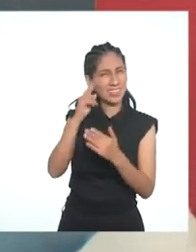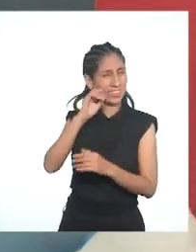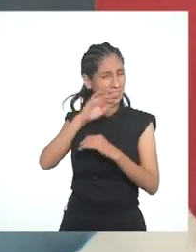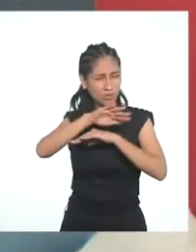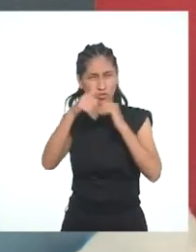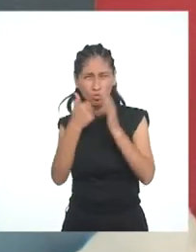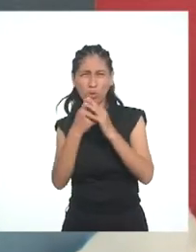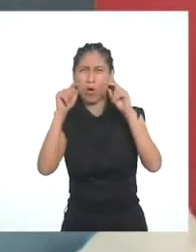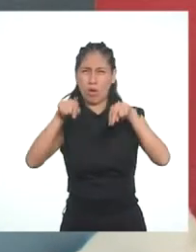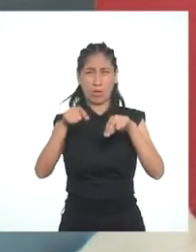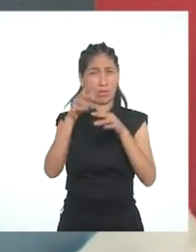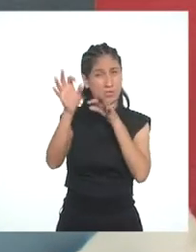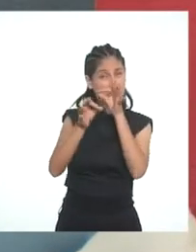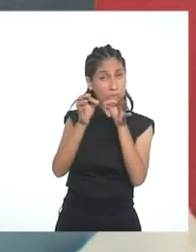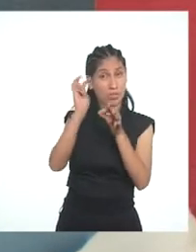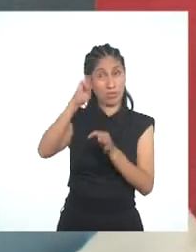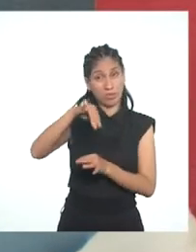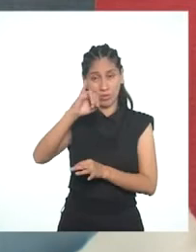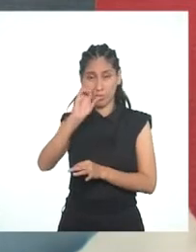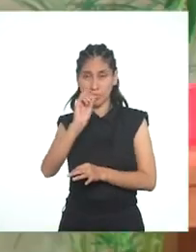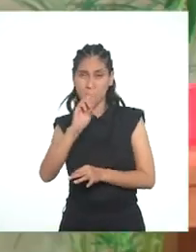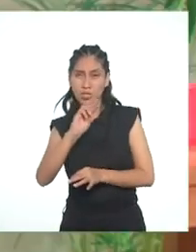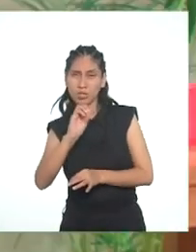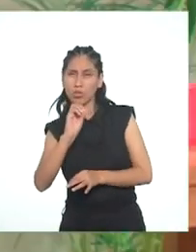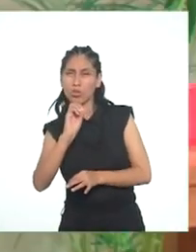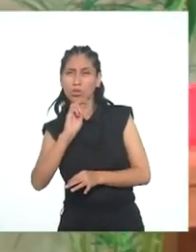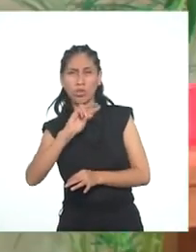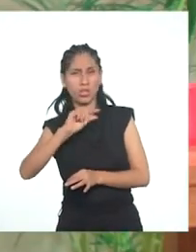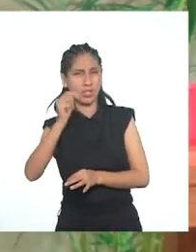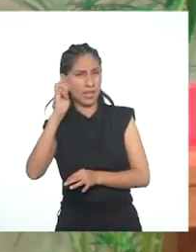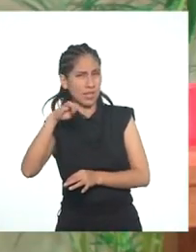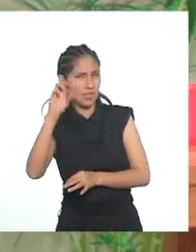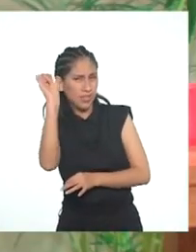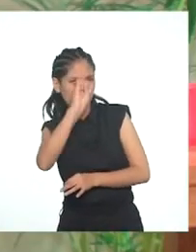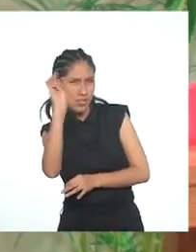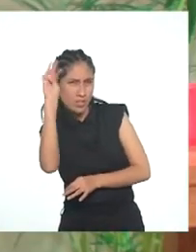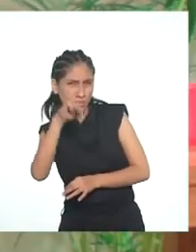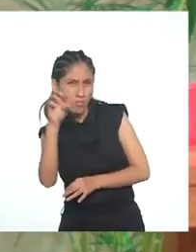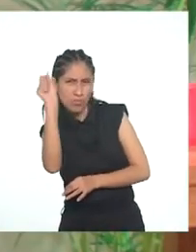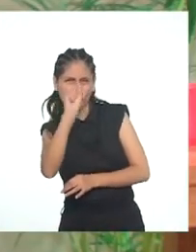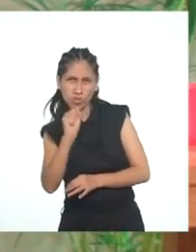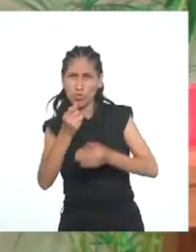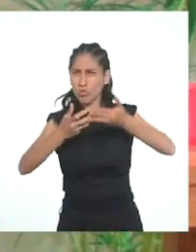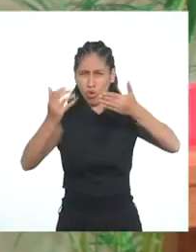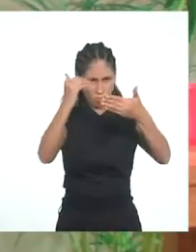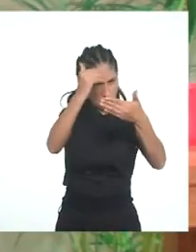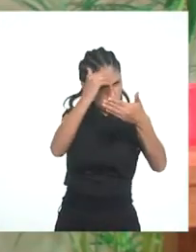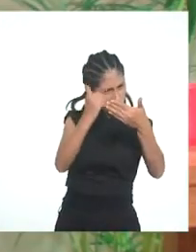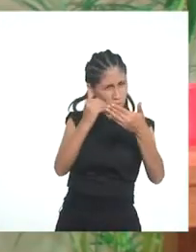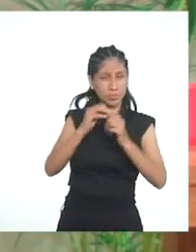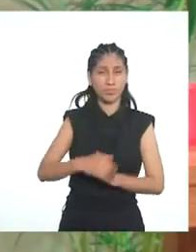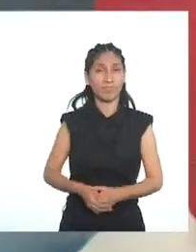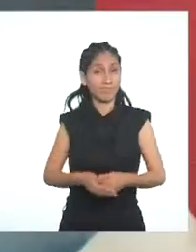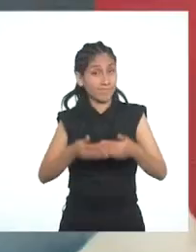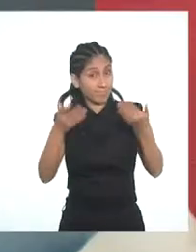los microorganismos ha cambiado mucho después de este programa. ¿Y cómo podemos pensar en ellos como grandes aliados para lograr